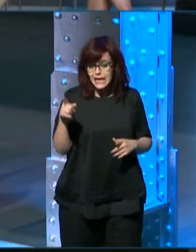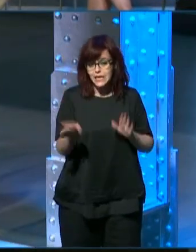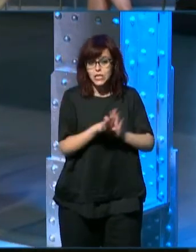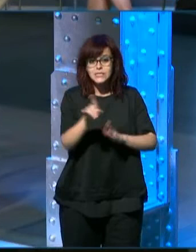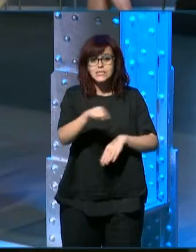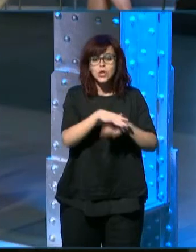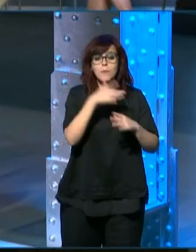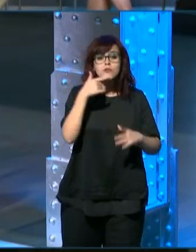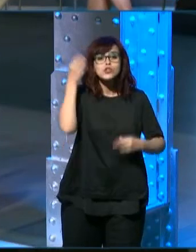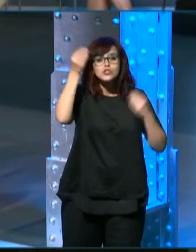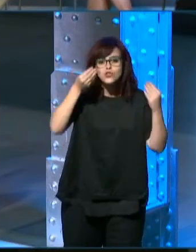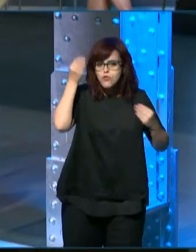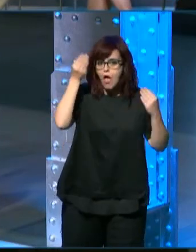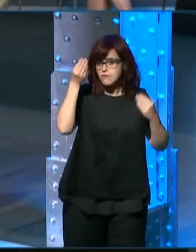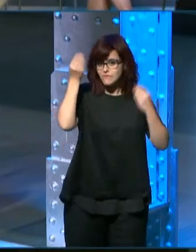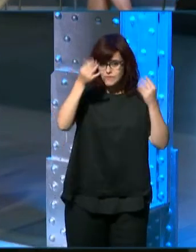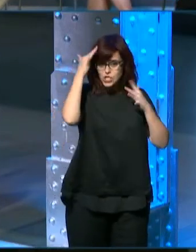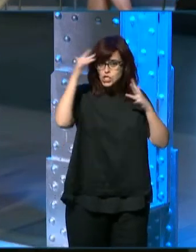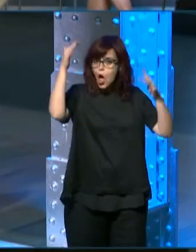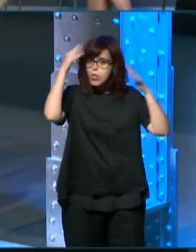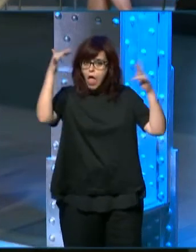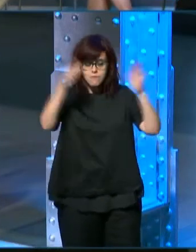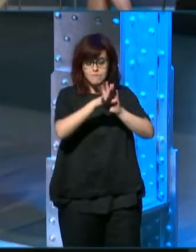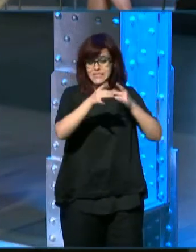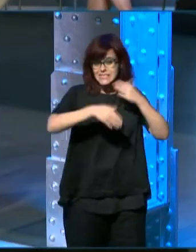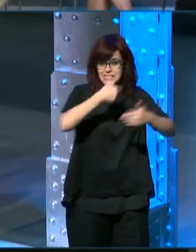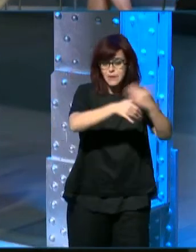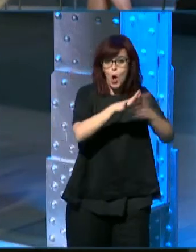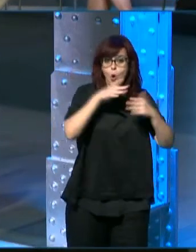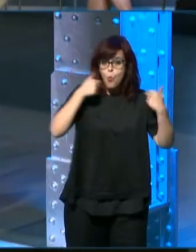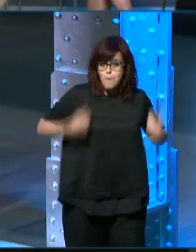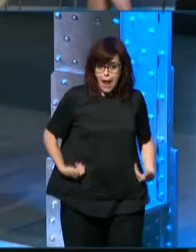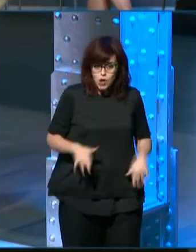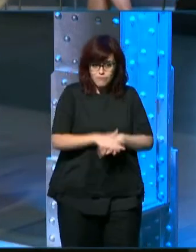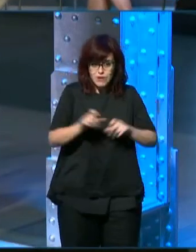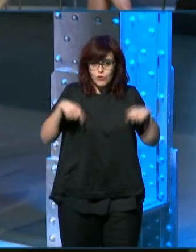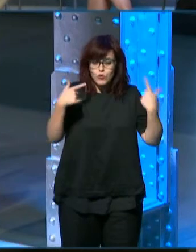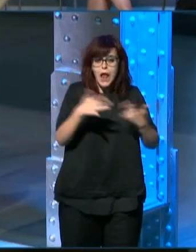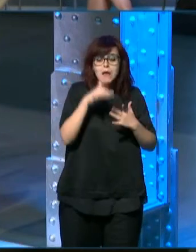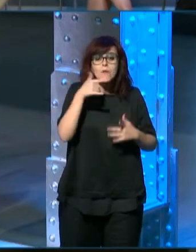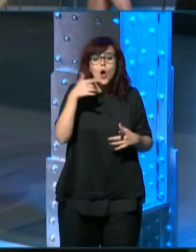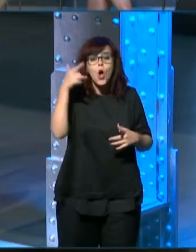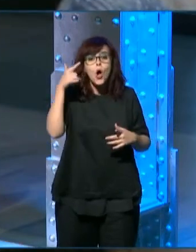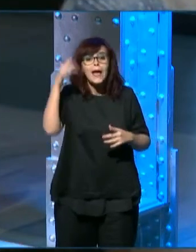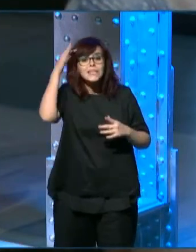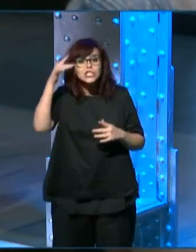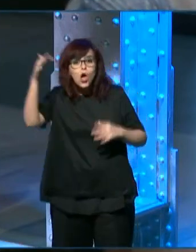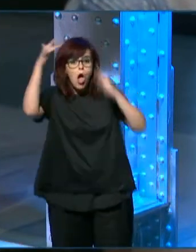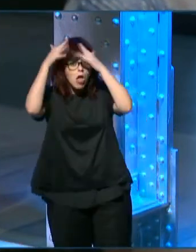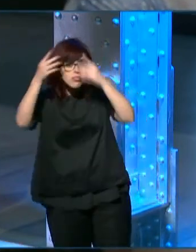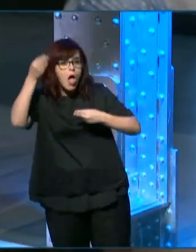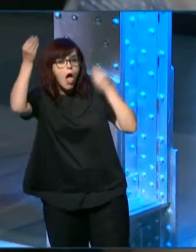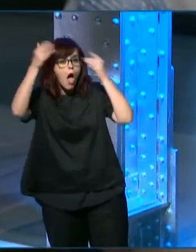Soñar, vamos a seguir soñando siempre, inventando historia, yo creo que está en el ser humano. A saber si se lo llama literatura,